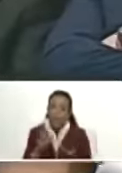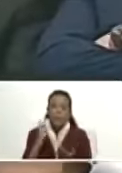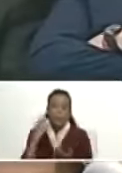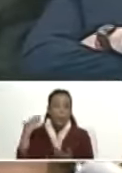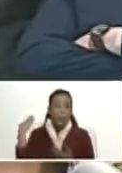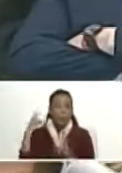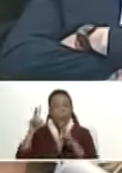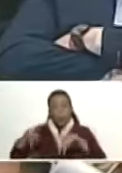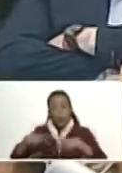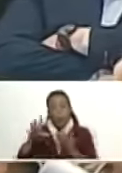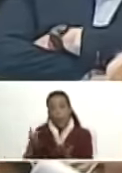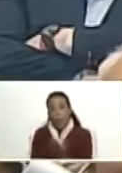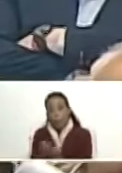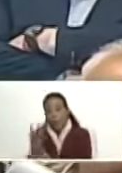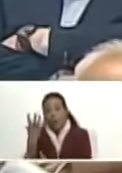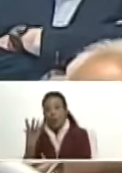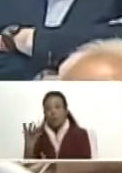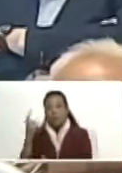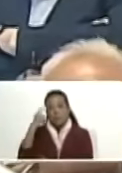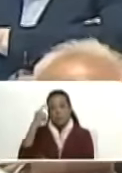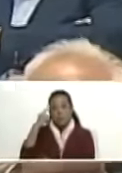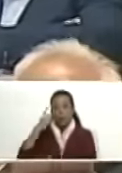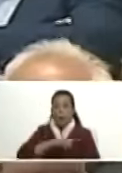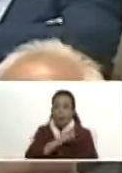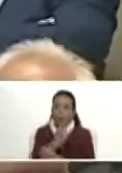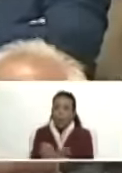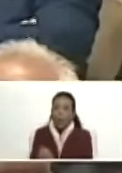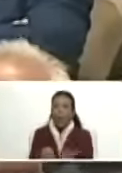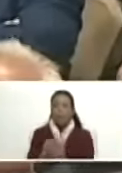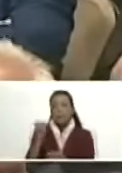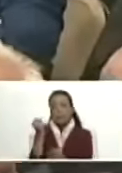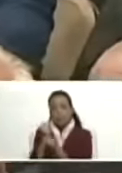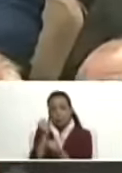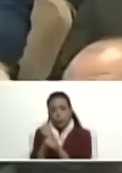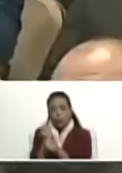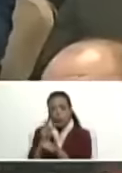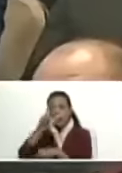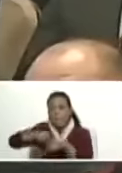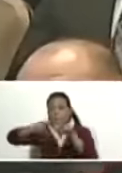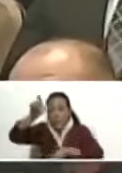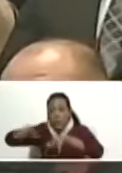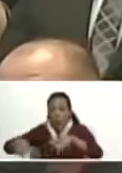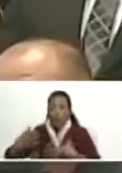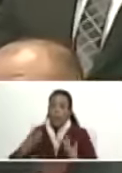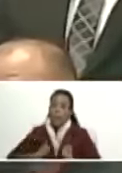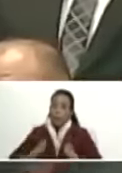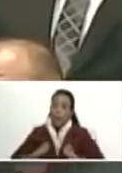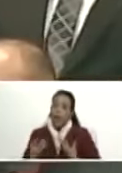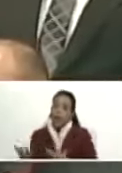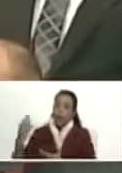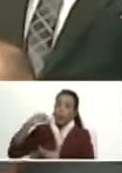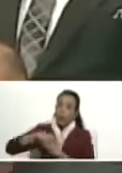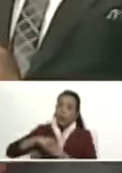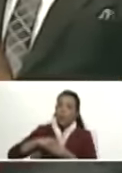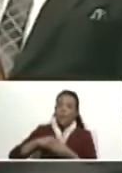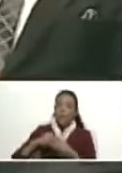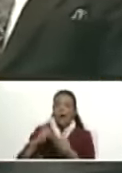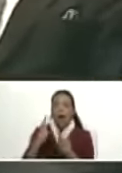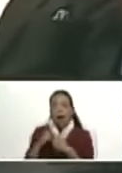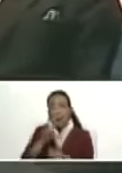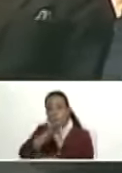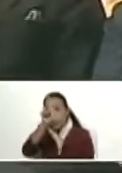nuevo país cuyos recios y laboriosos habitantes se incorporan de esta manera al seno